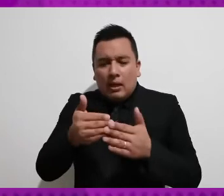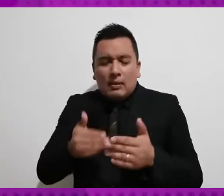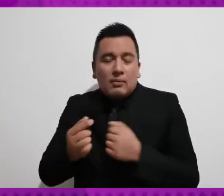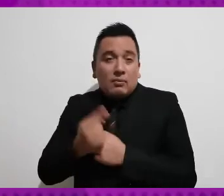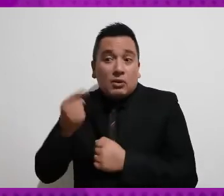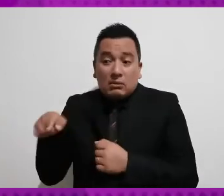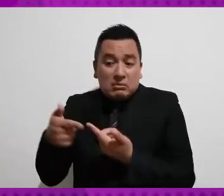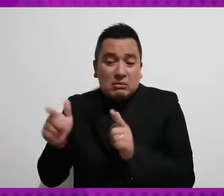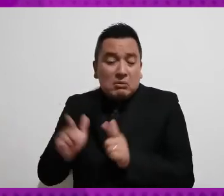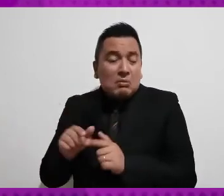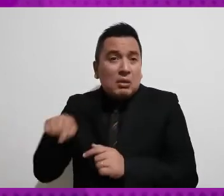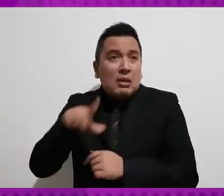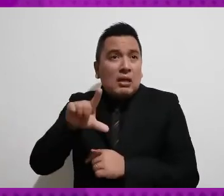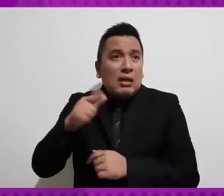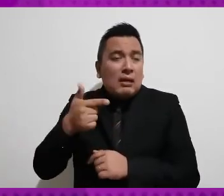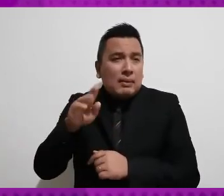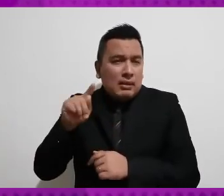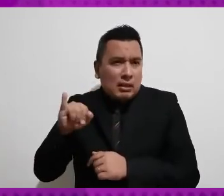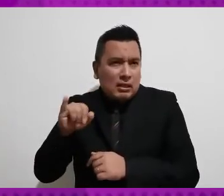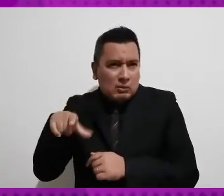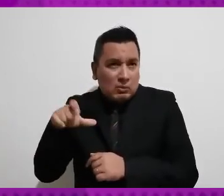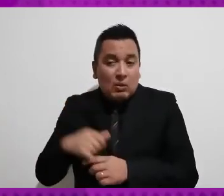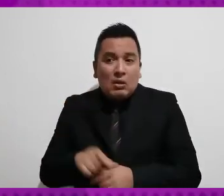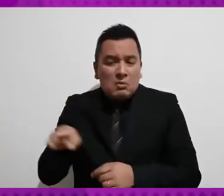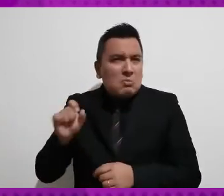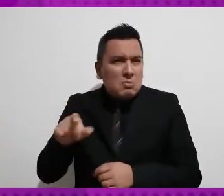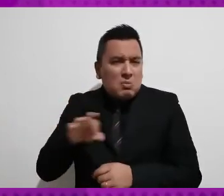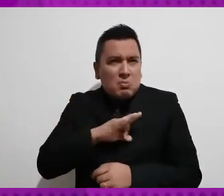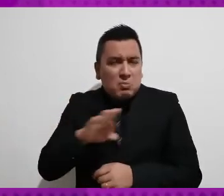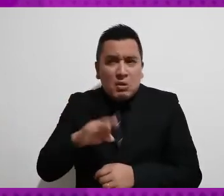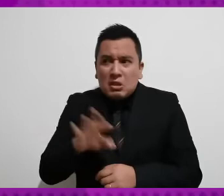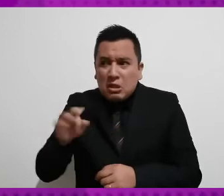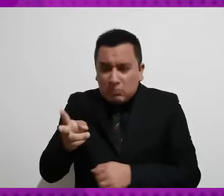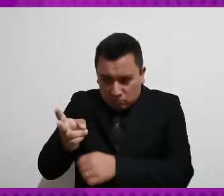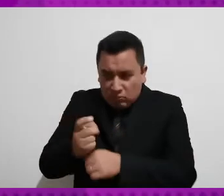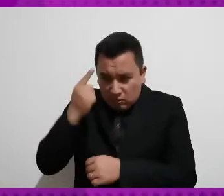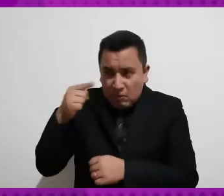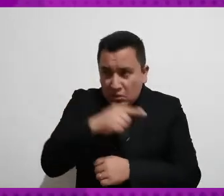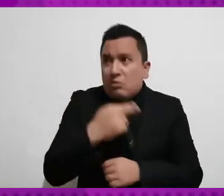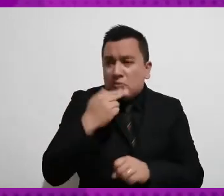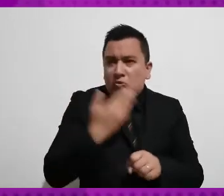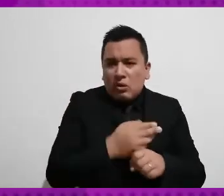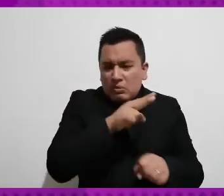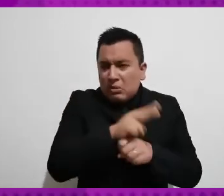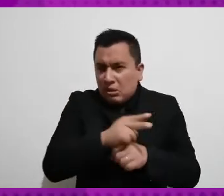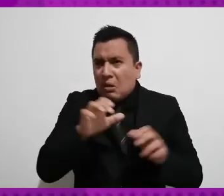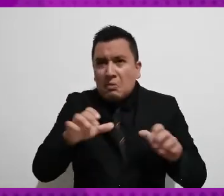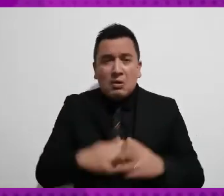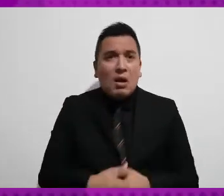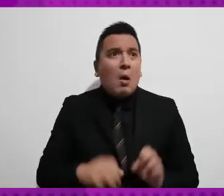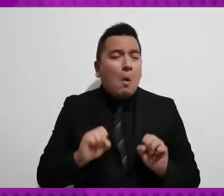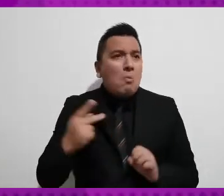que pertenecen a la comunidad LGBTIQ también pueden ser funcionarios de mesa directiva de casilla y también pueden